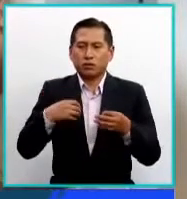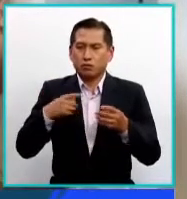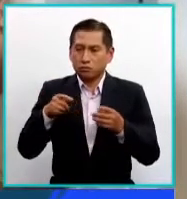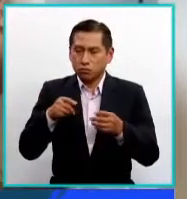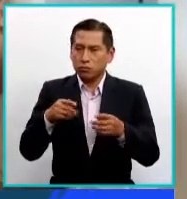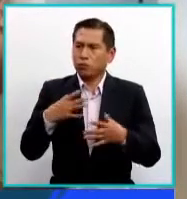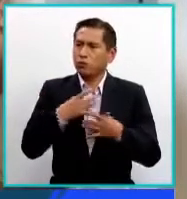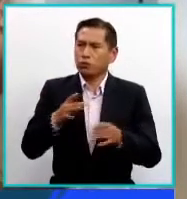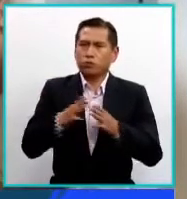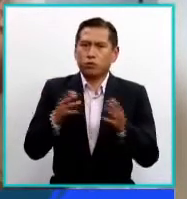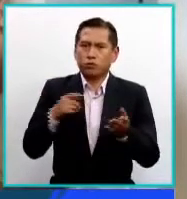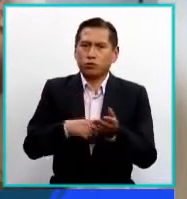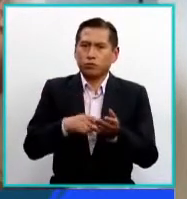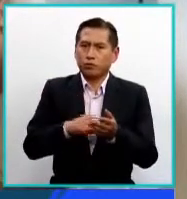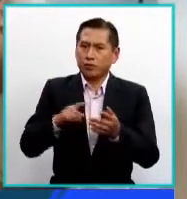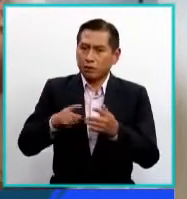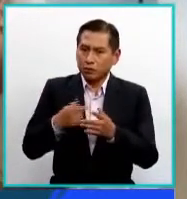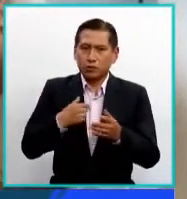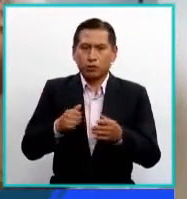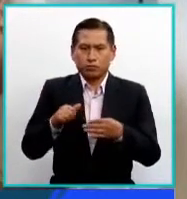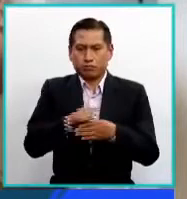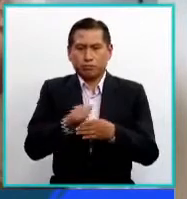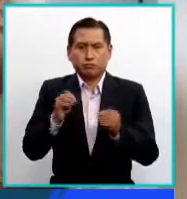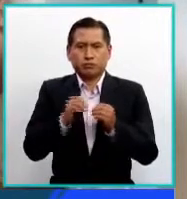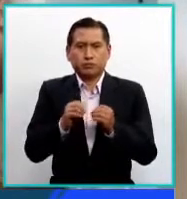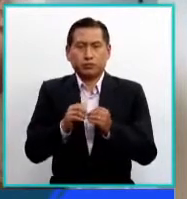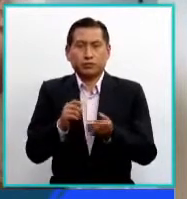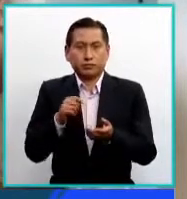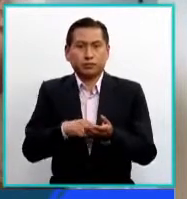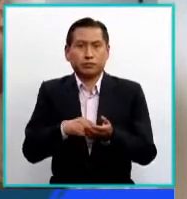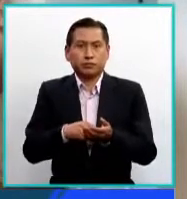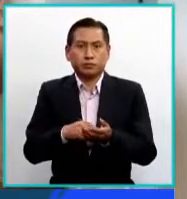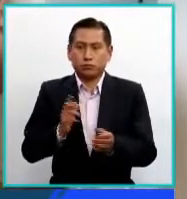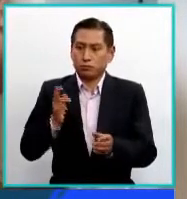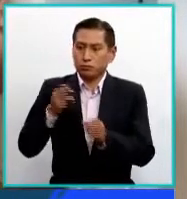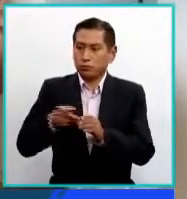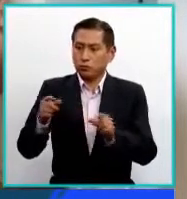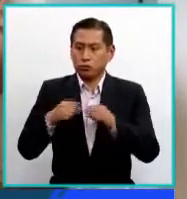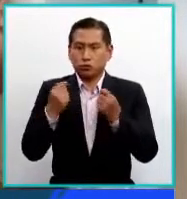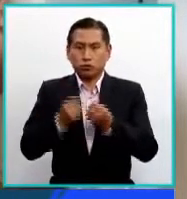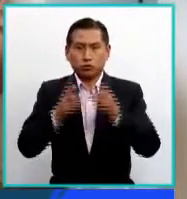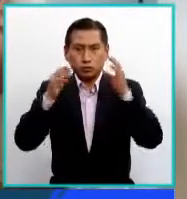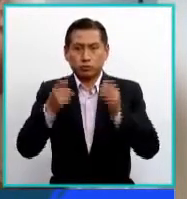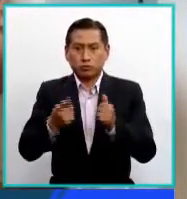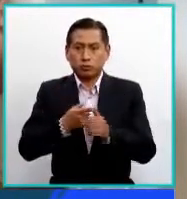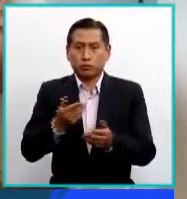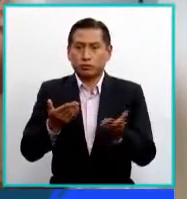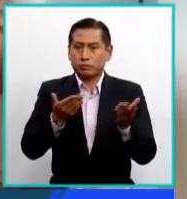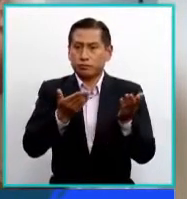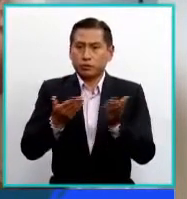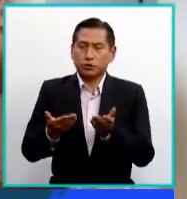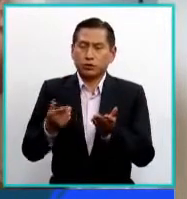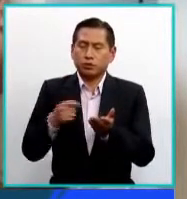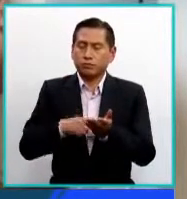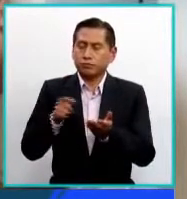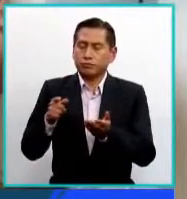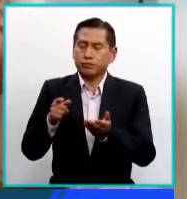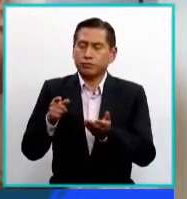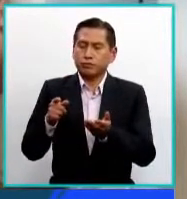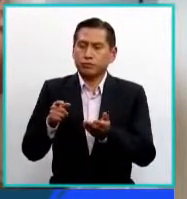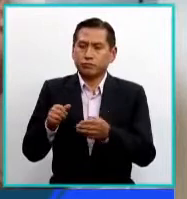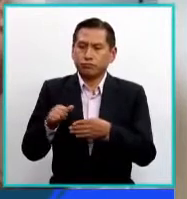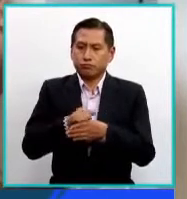me encantan, entonces como que empezó la preparación ahí. Y para entrar a música de maestros, primero me invitó a